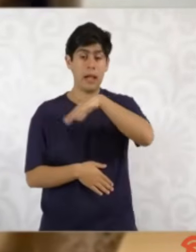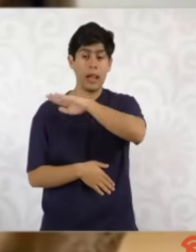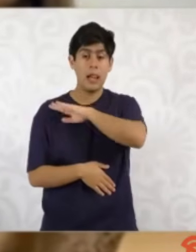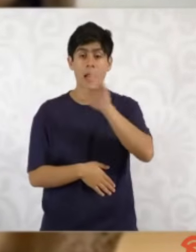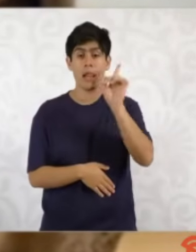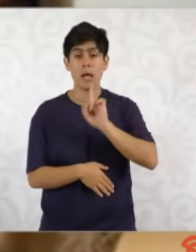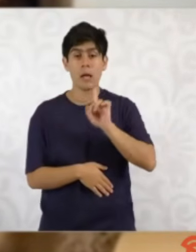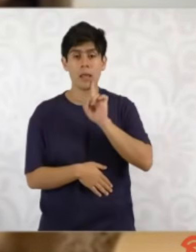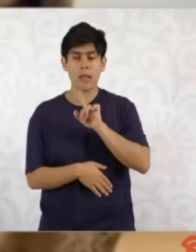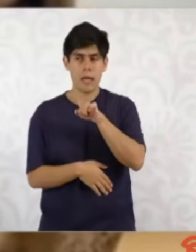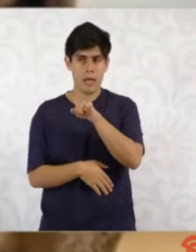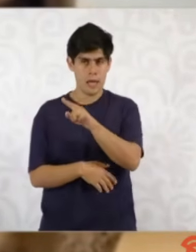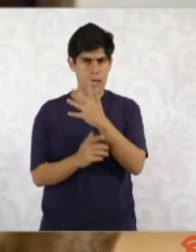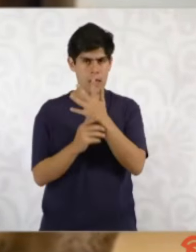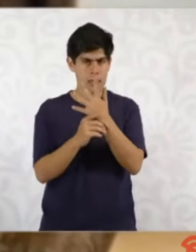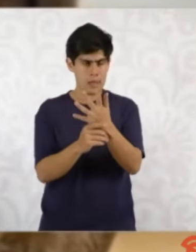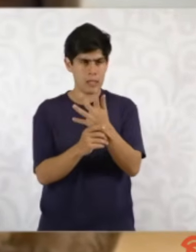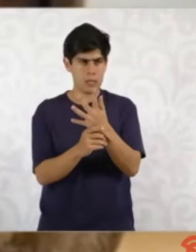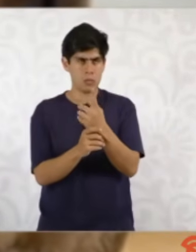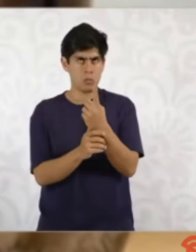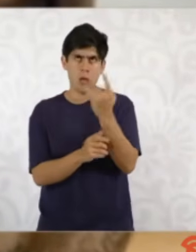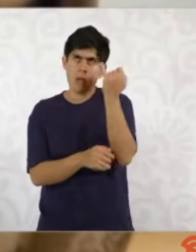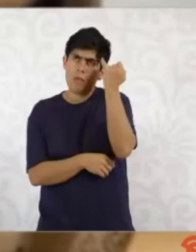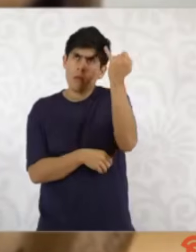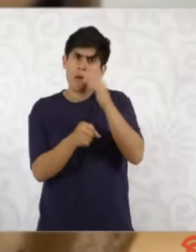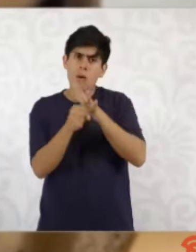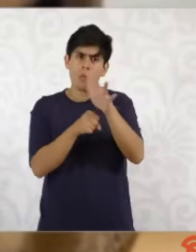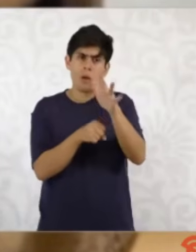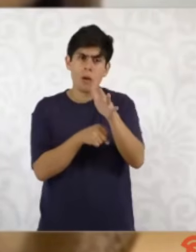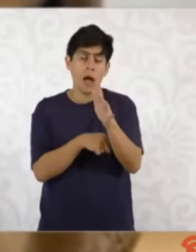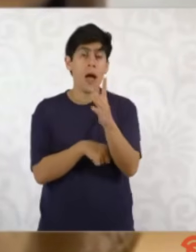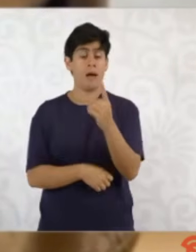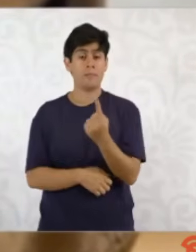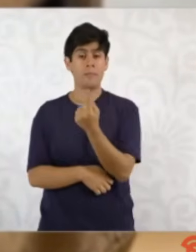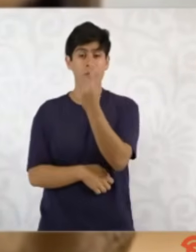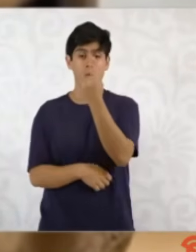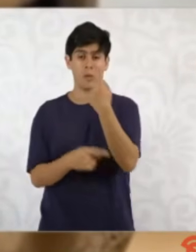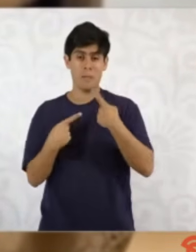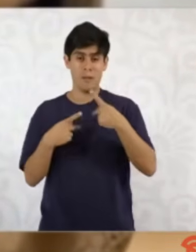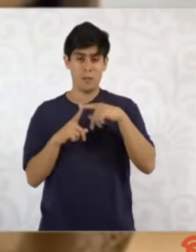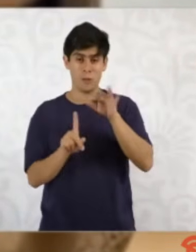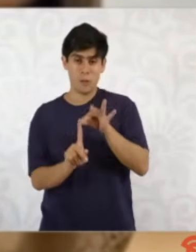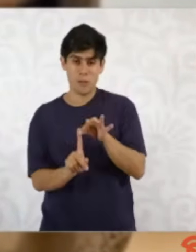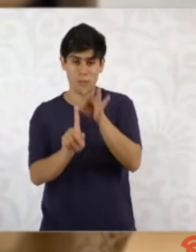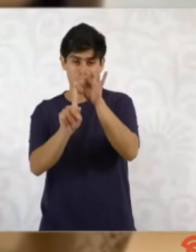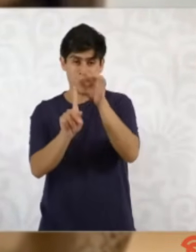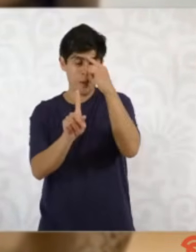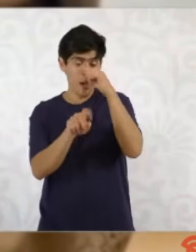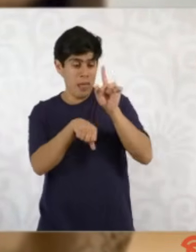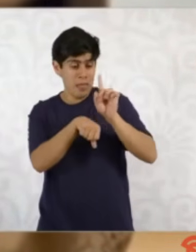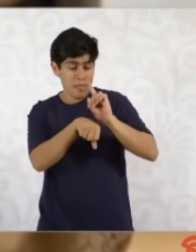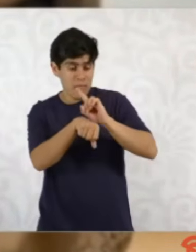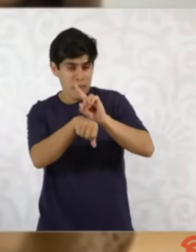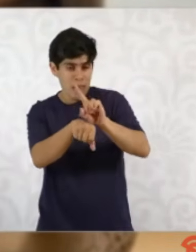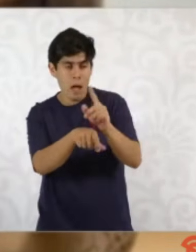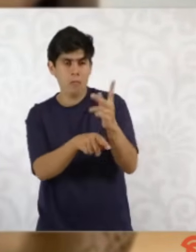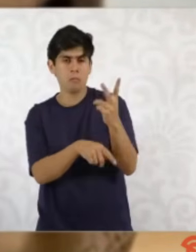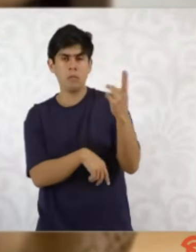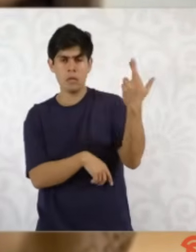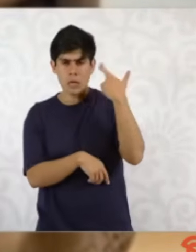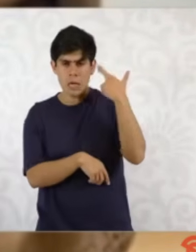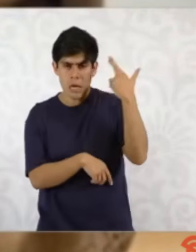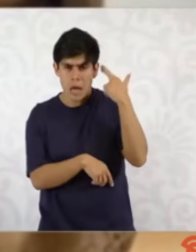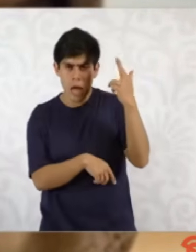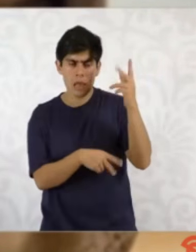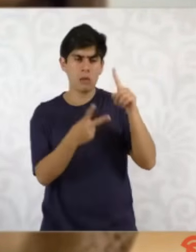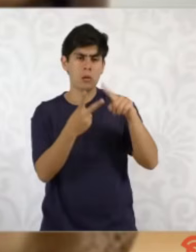a los defensores de las audiencias. Una persona que esté vigilando todos los días, todos los programas de radio, de televisión,